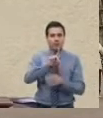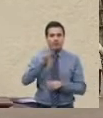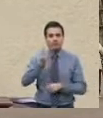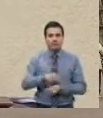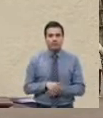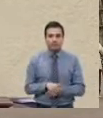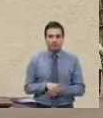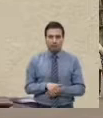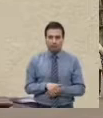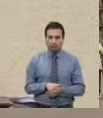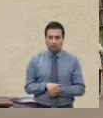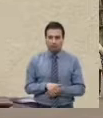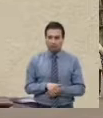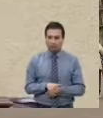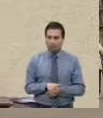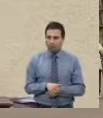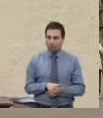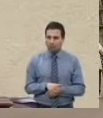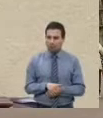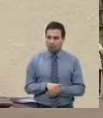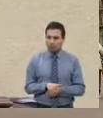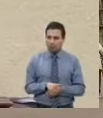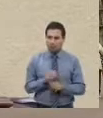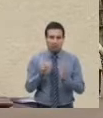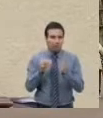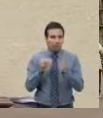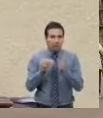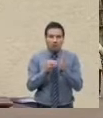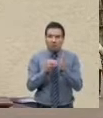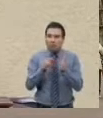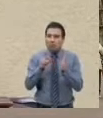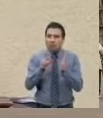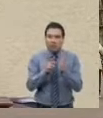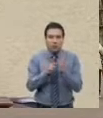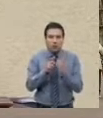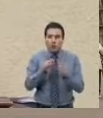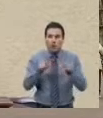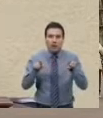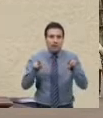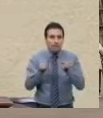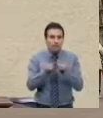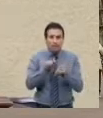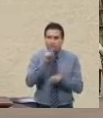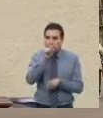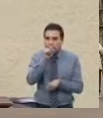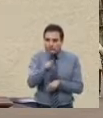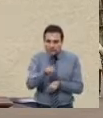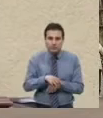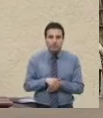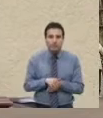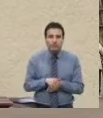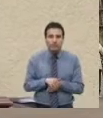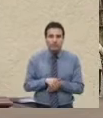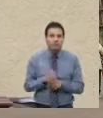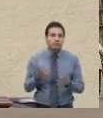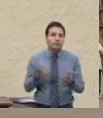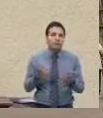Coincidencias prácticas, es decir, en el método, todos lo hacen de la misma manera, lo hacen justamente a través de sus